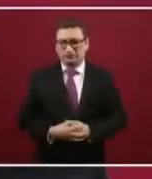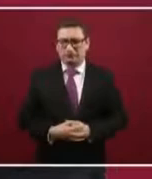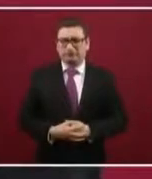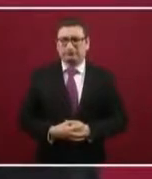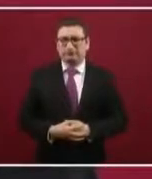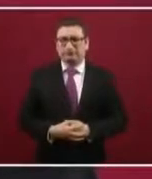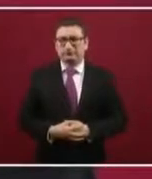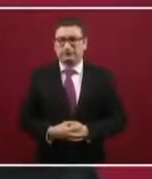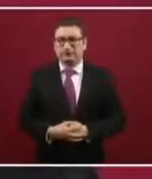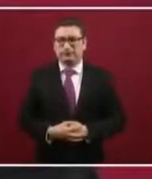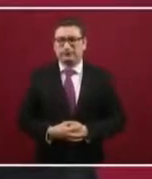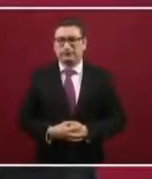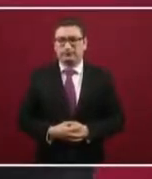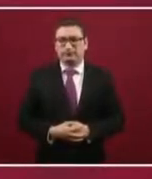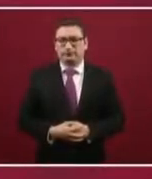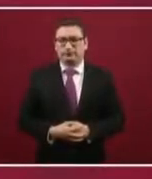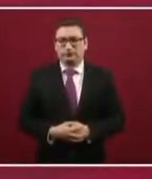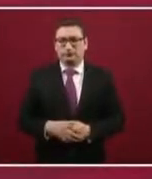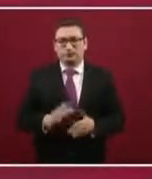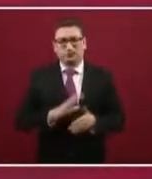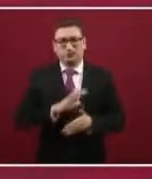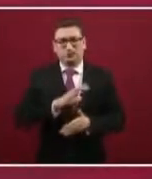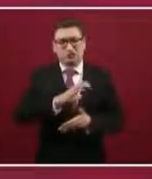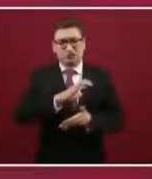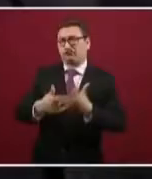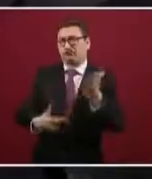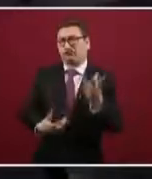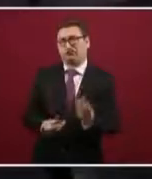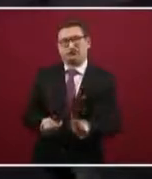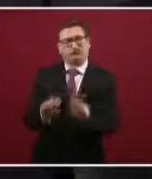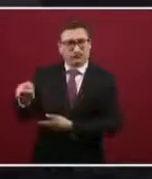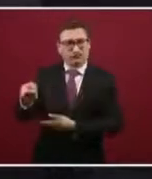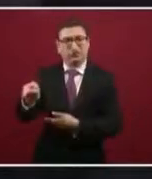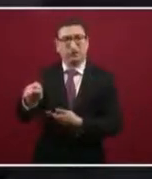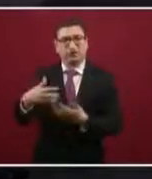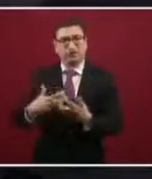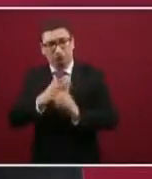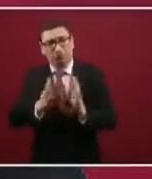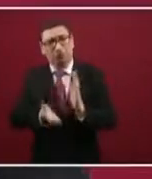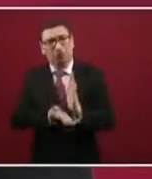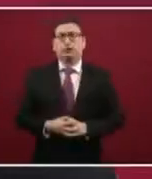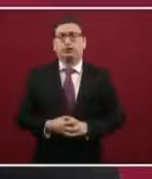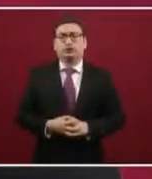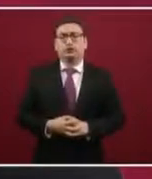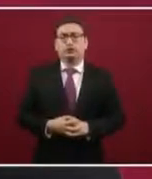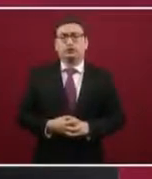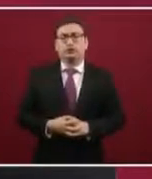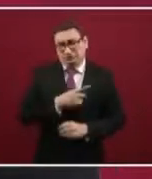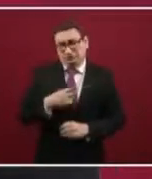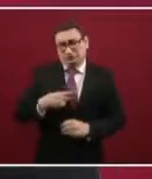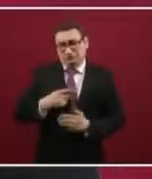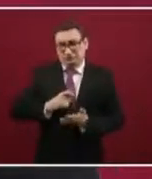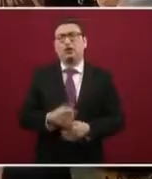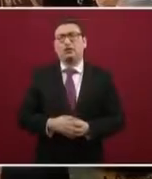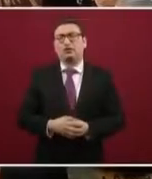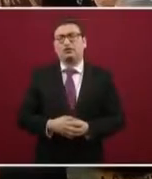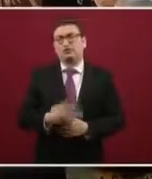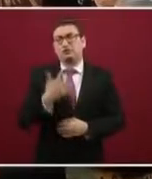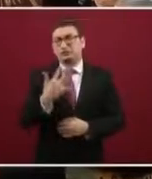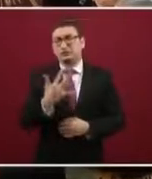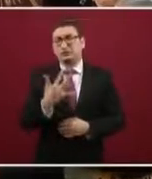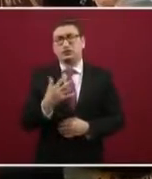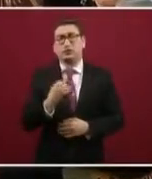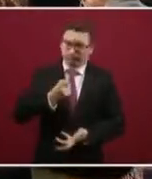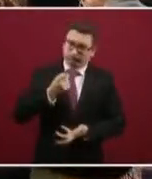porque se entregaron con todos los servicios para las empresas. Las empresas construyeron, se tiene que pagar